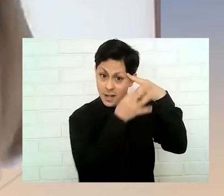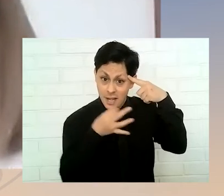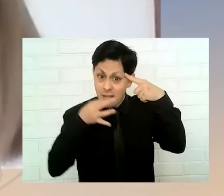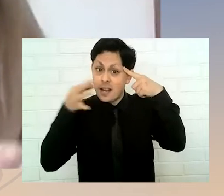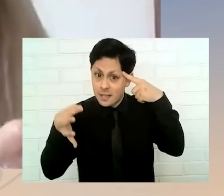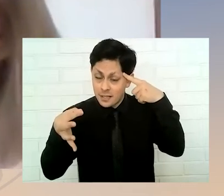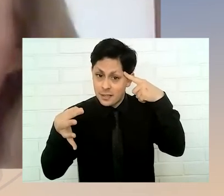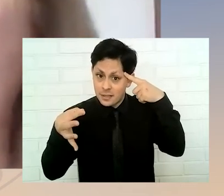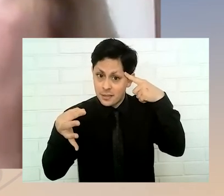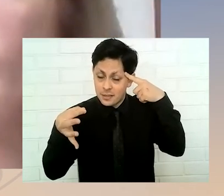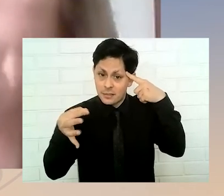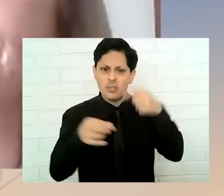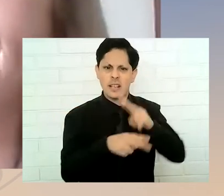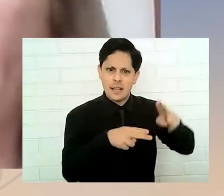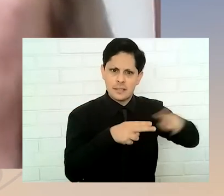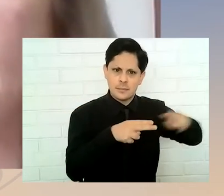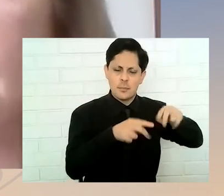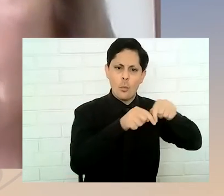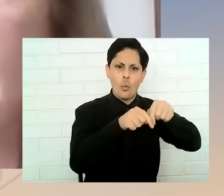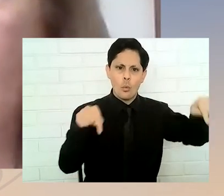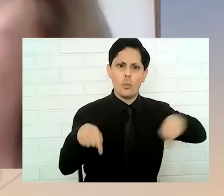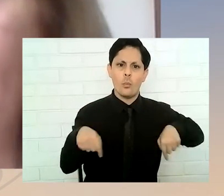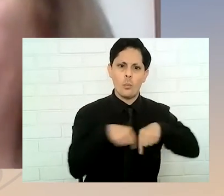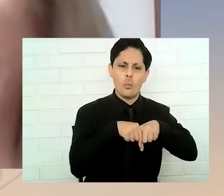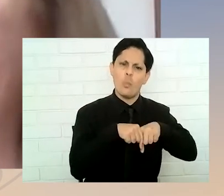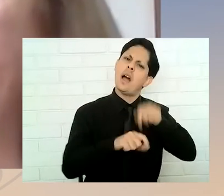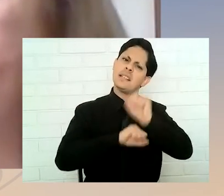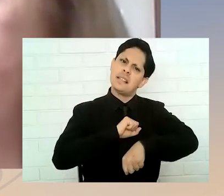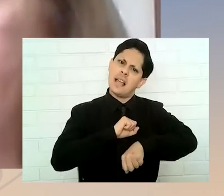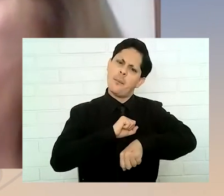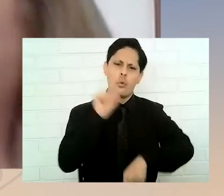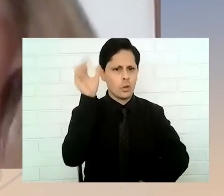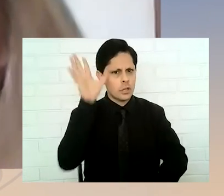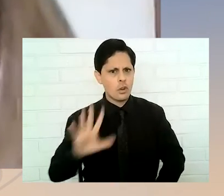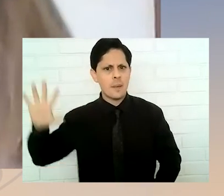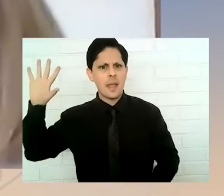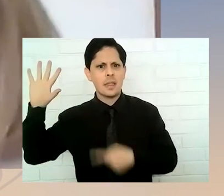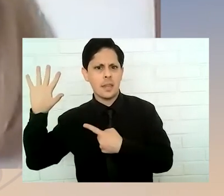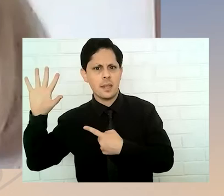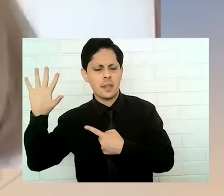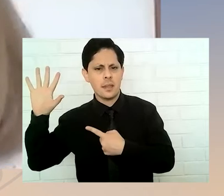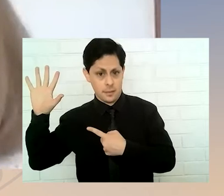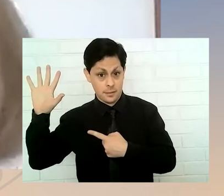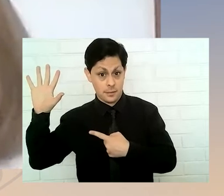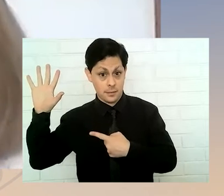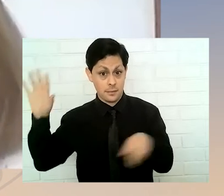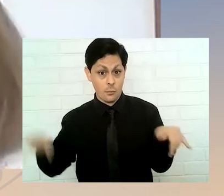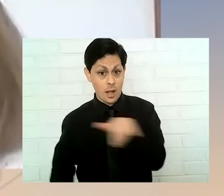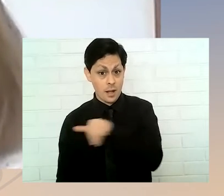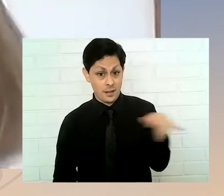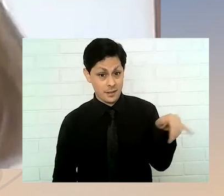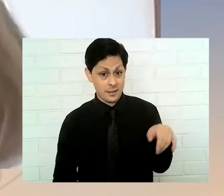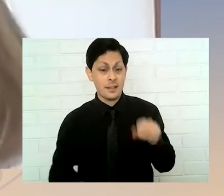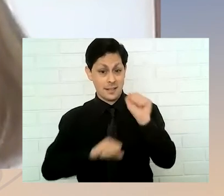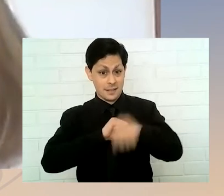clase se corresponde con lo que aceptamos teóricamente, hay que reflexionar.